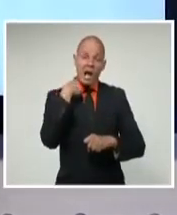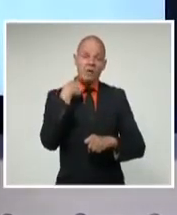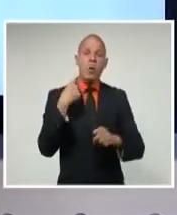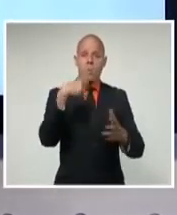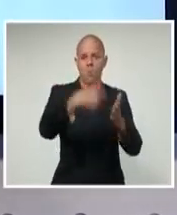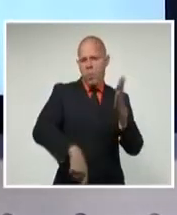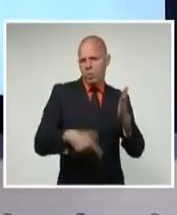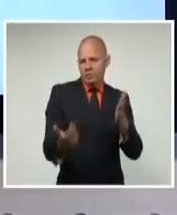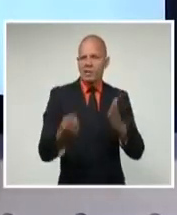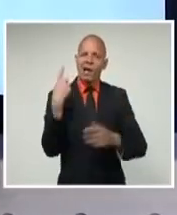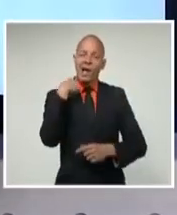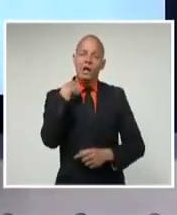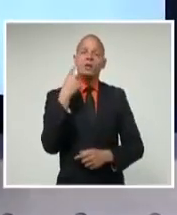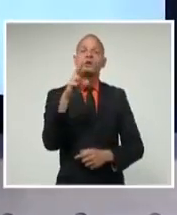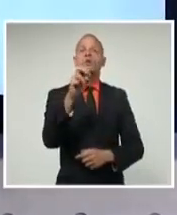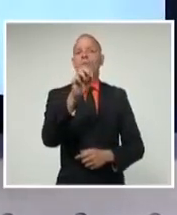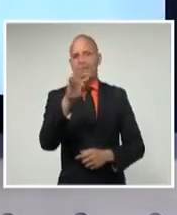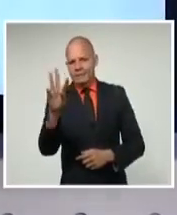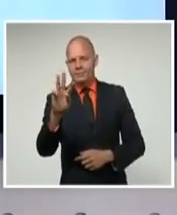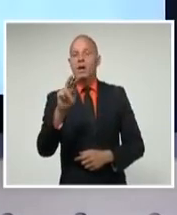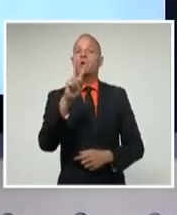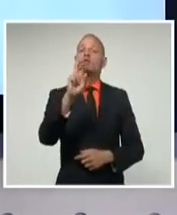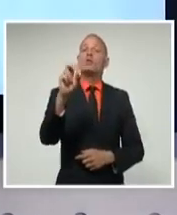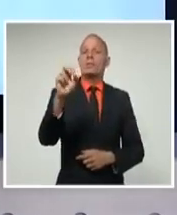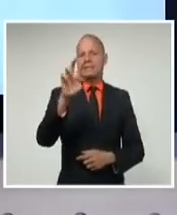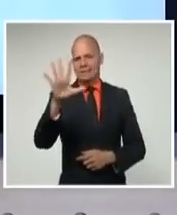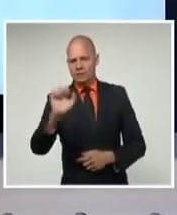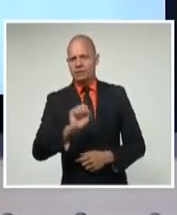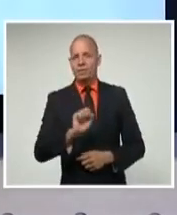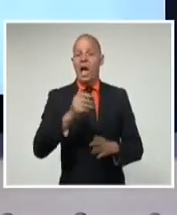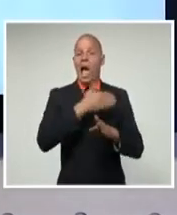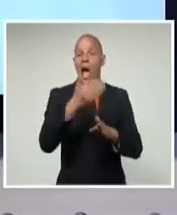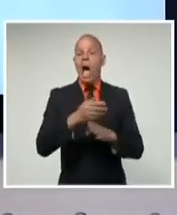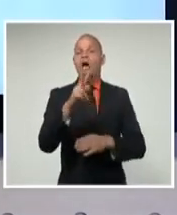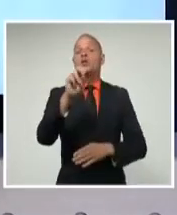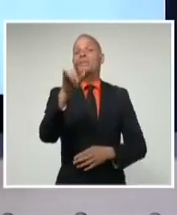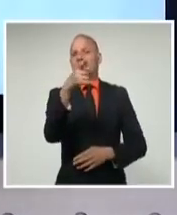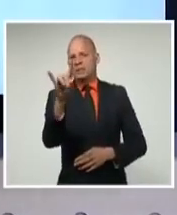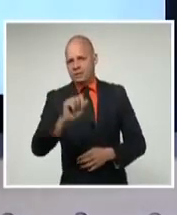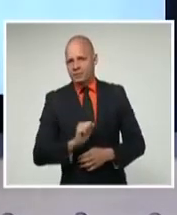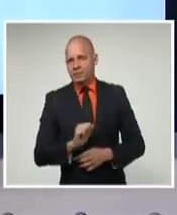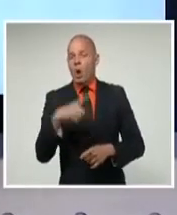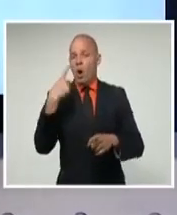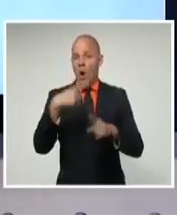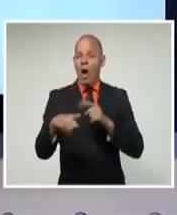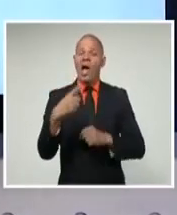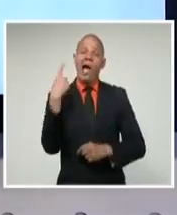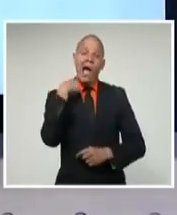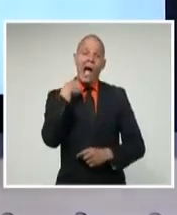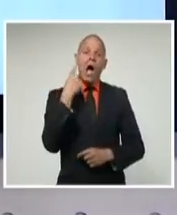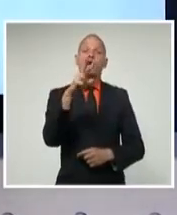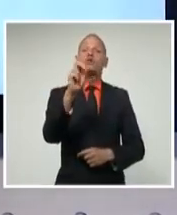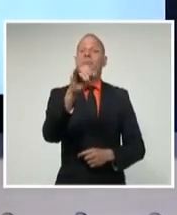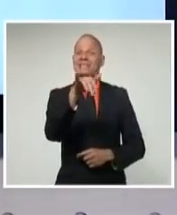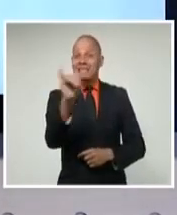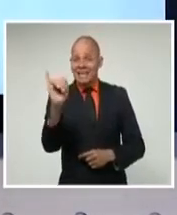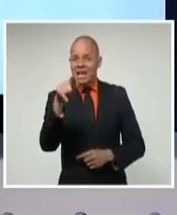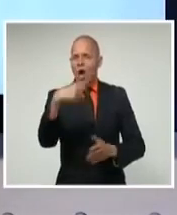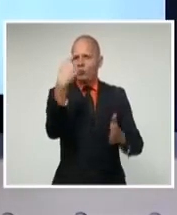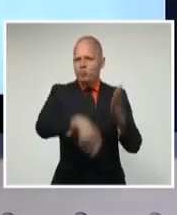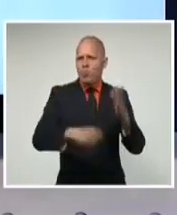2005, en el 2010 y en el 2019. Pero también ha sido multada por el delito de lesiones en el año 2006, multada por el delito